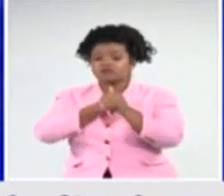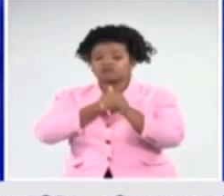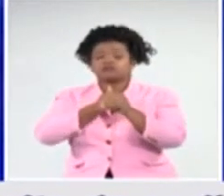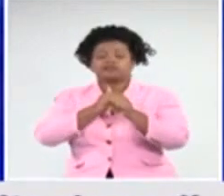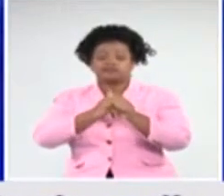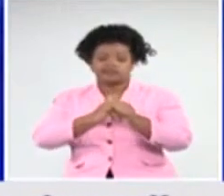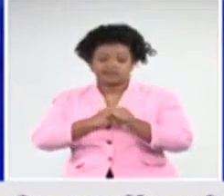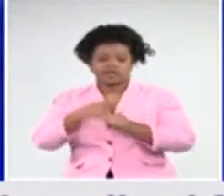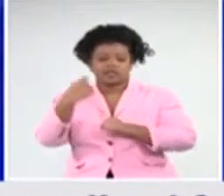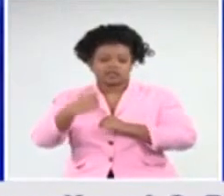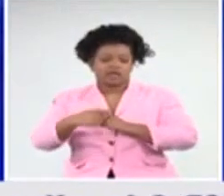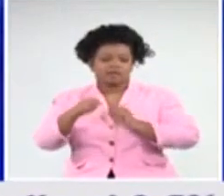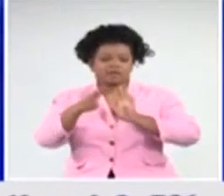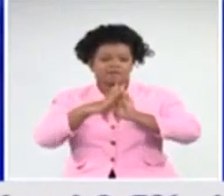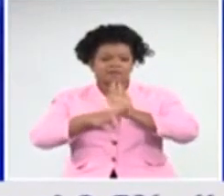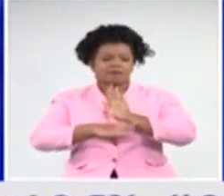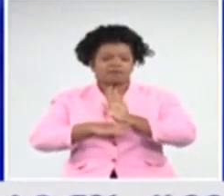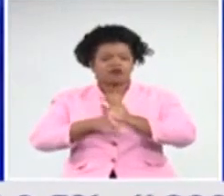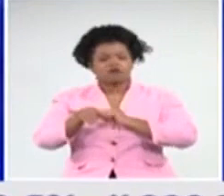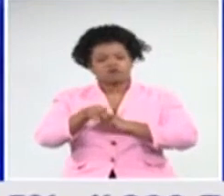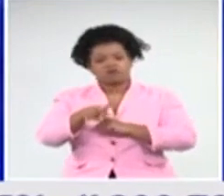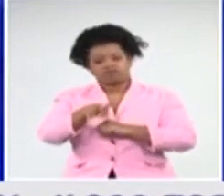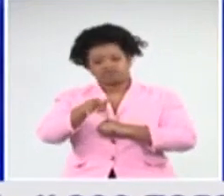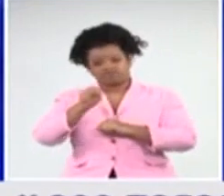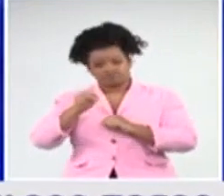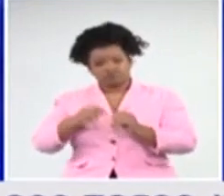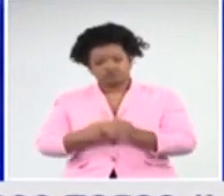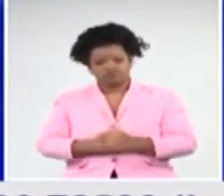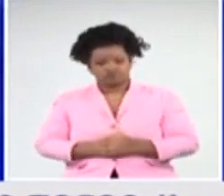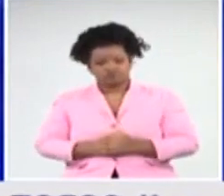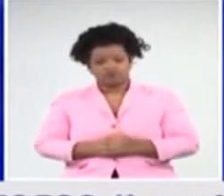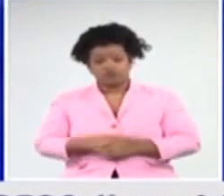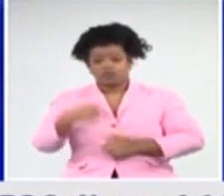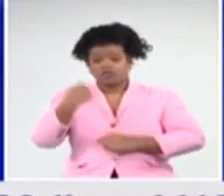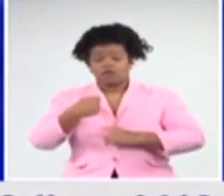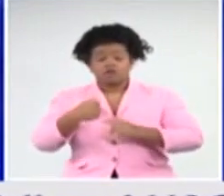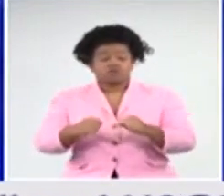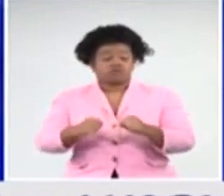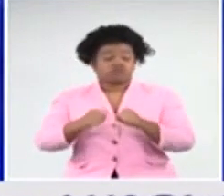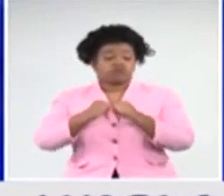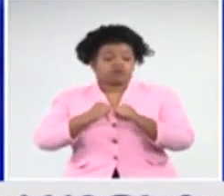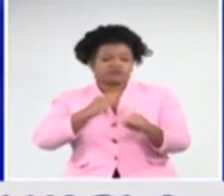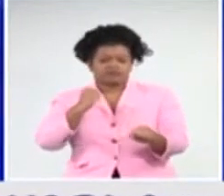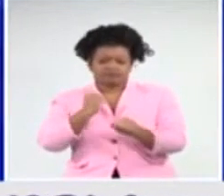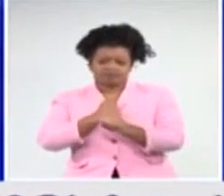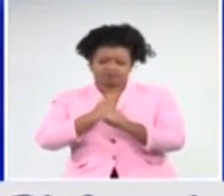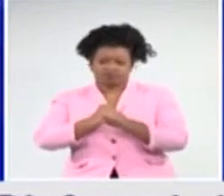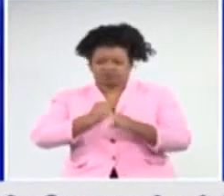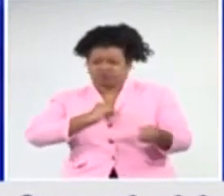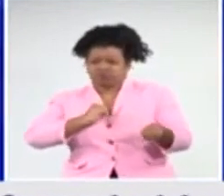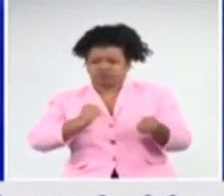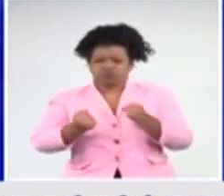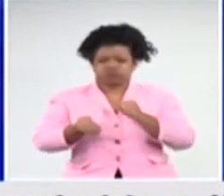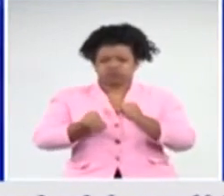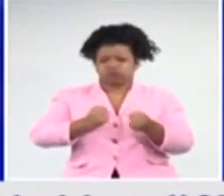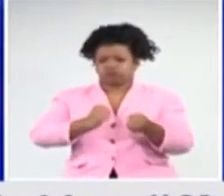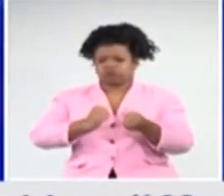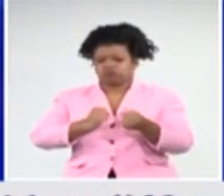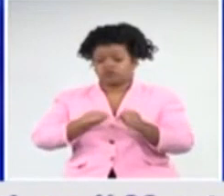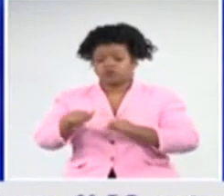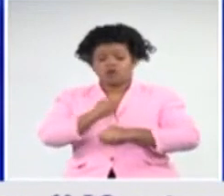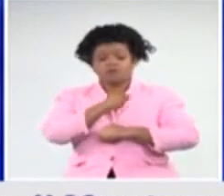las acciones tienen que ser mucho más intensas, de mucho más control, de mucha más